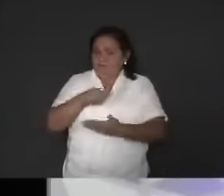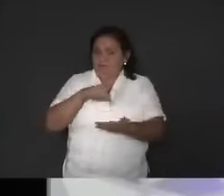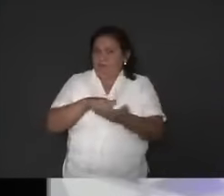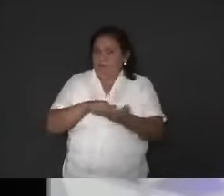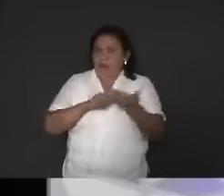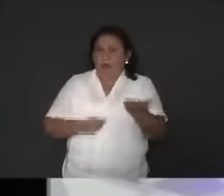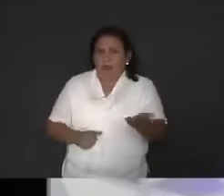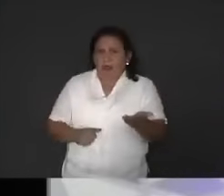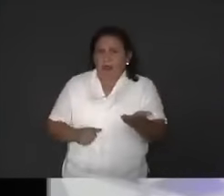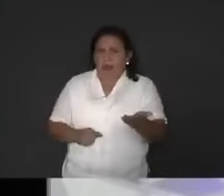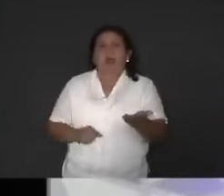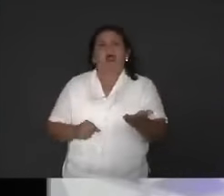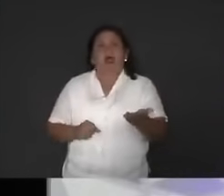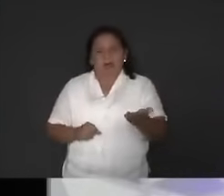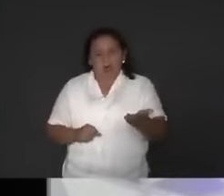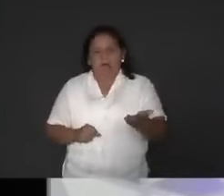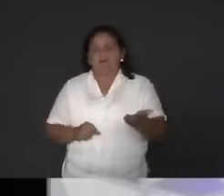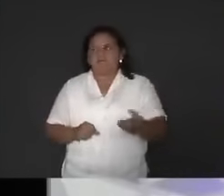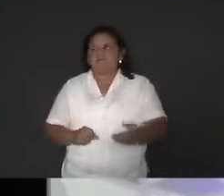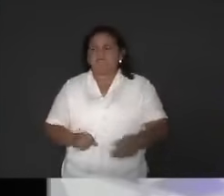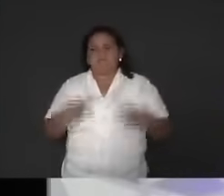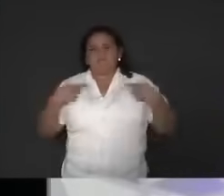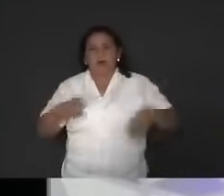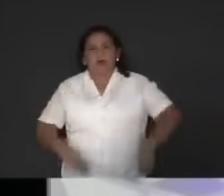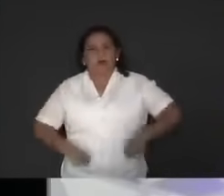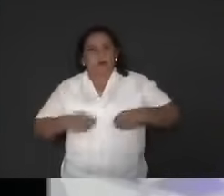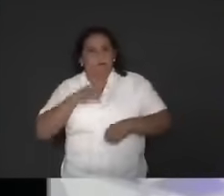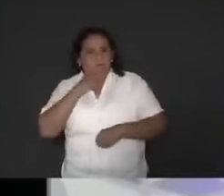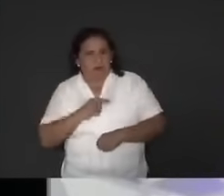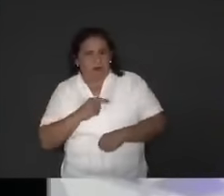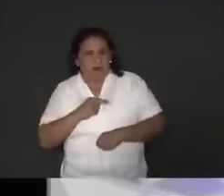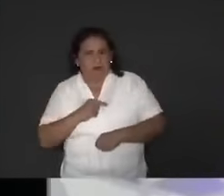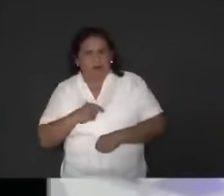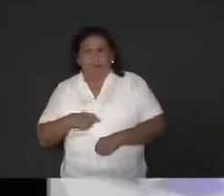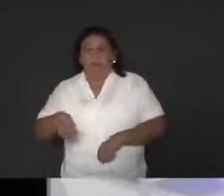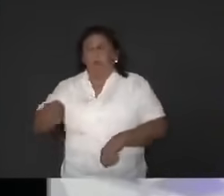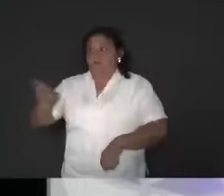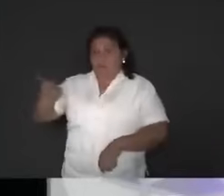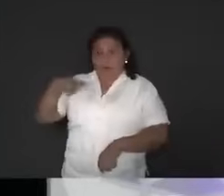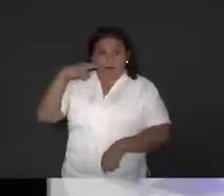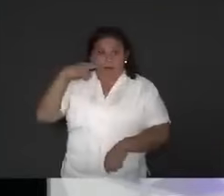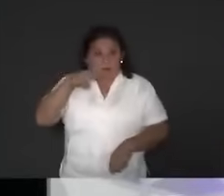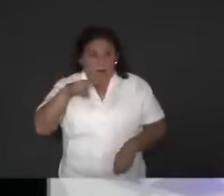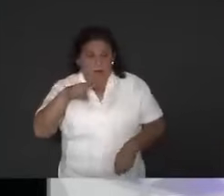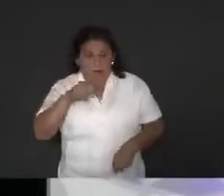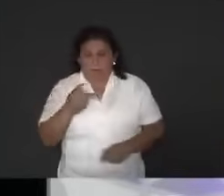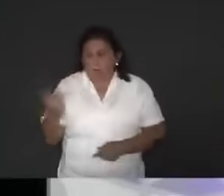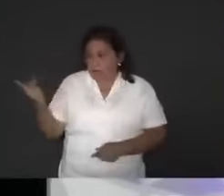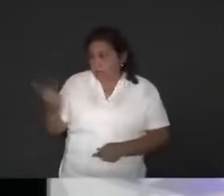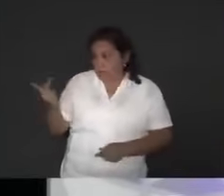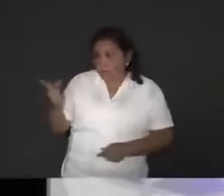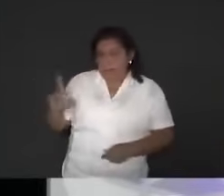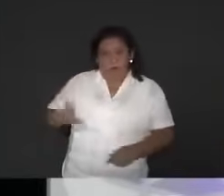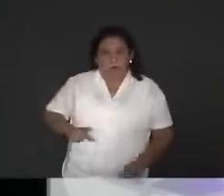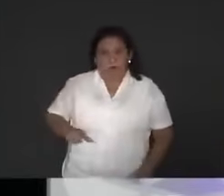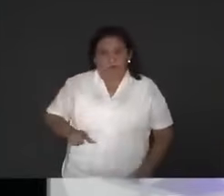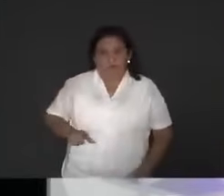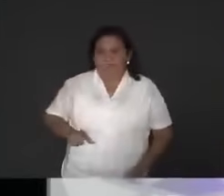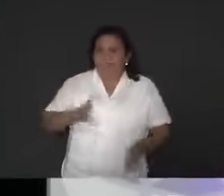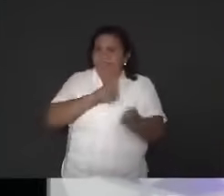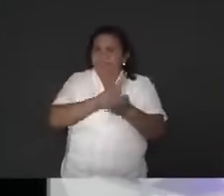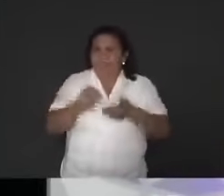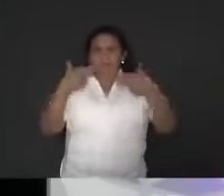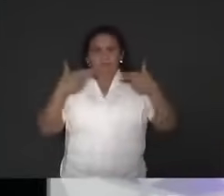la gente vive mejor, se siente mejor. Y lo que podemos ver en ambos gobiernos es que los derechos humanos no se han